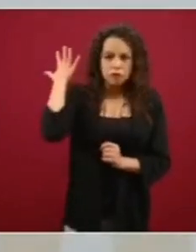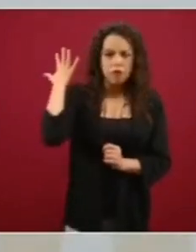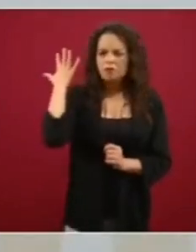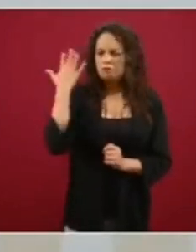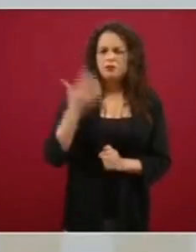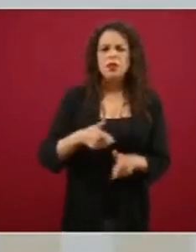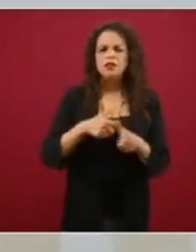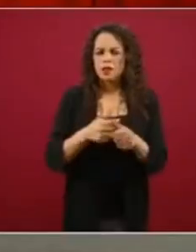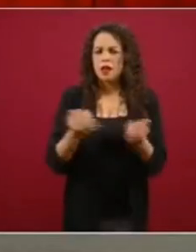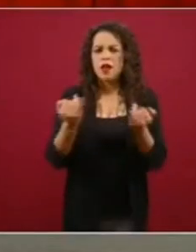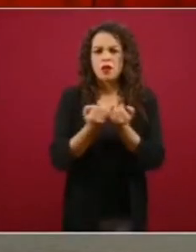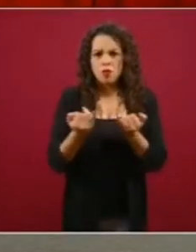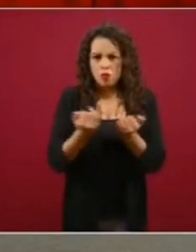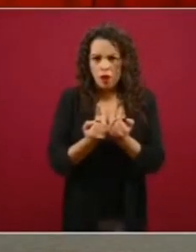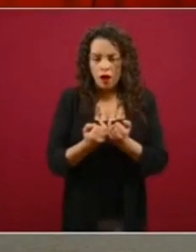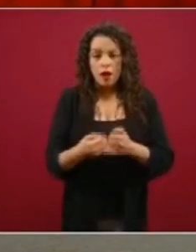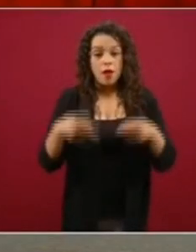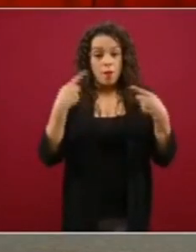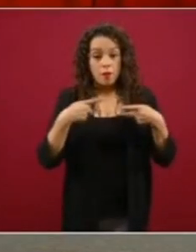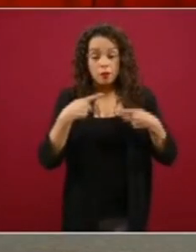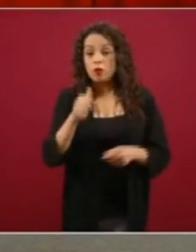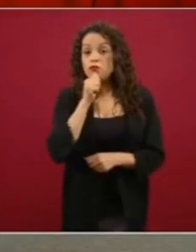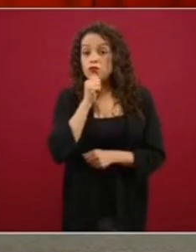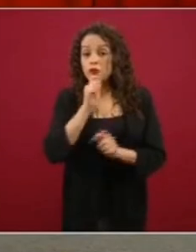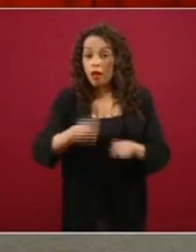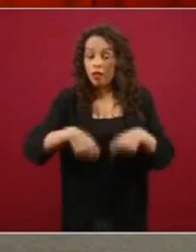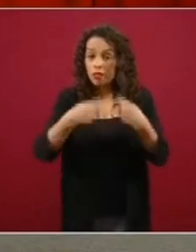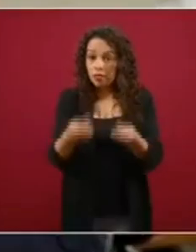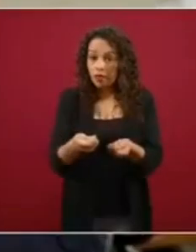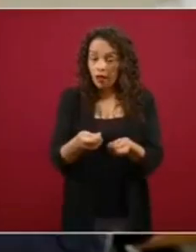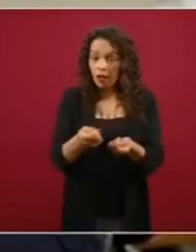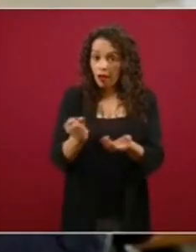estas personas que aún no reciben su crédito, pero que ya están